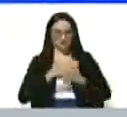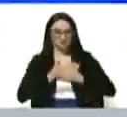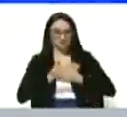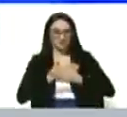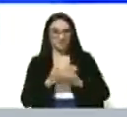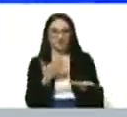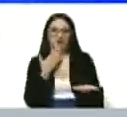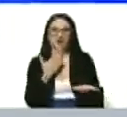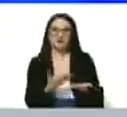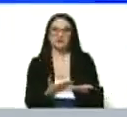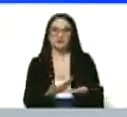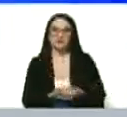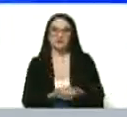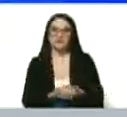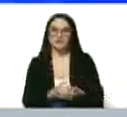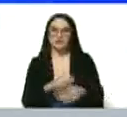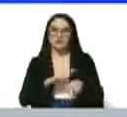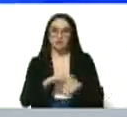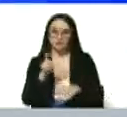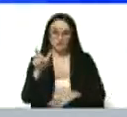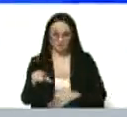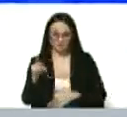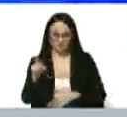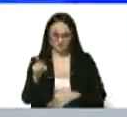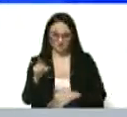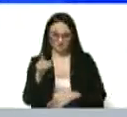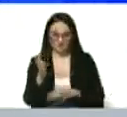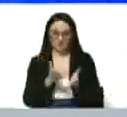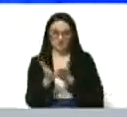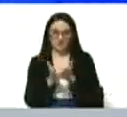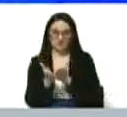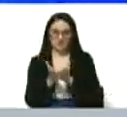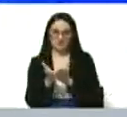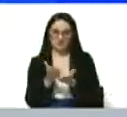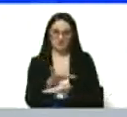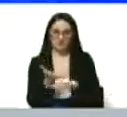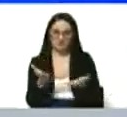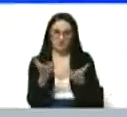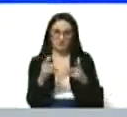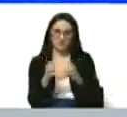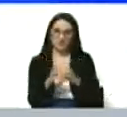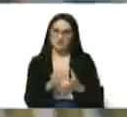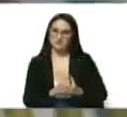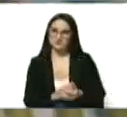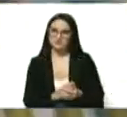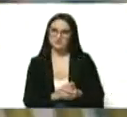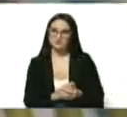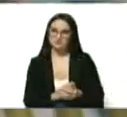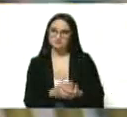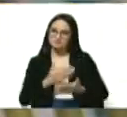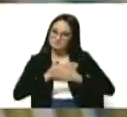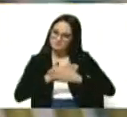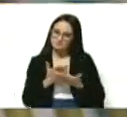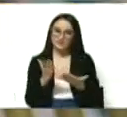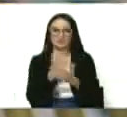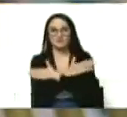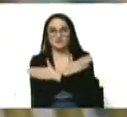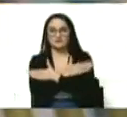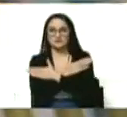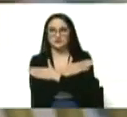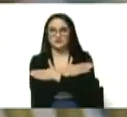sincero agradecimiento al doctor Silva Calderón por su servicio a nuestra organización. Nuestras más sinceras